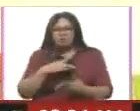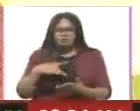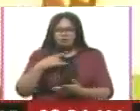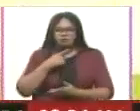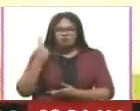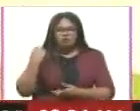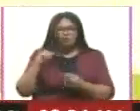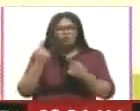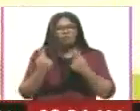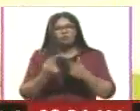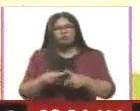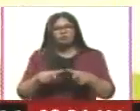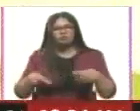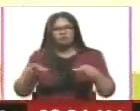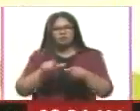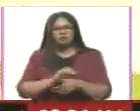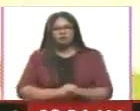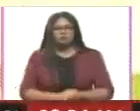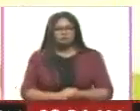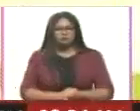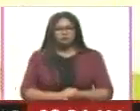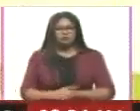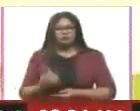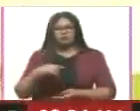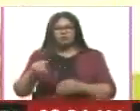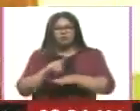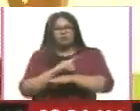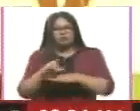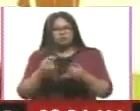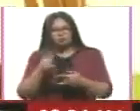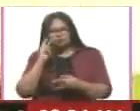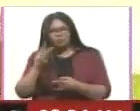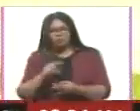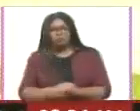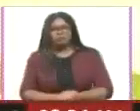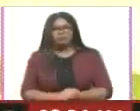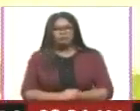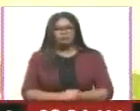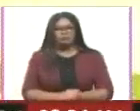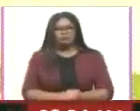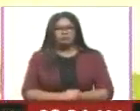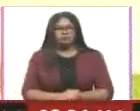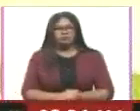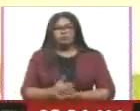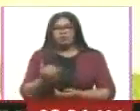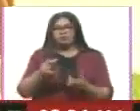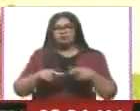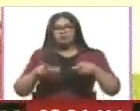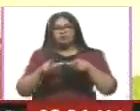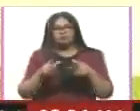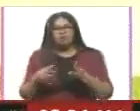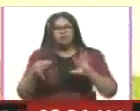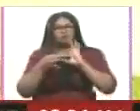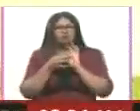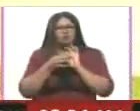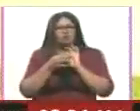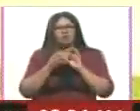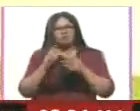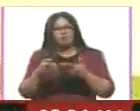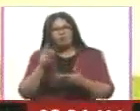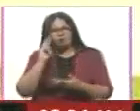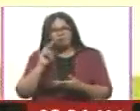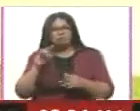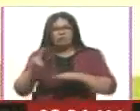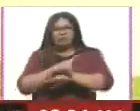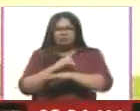también está hecho por un gran arquitecto que es Scarpa. Entonces ver que hay una, digamos, una unión de ese trabajo